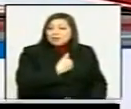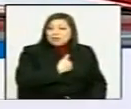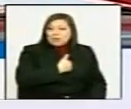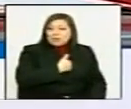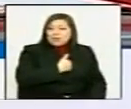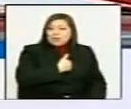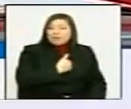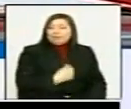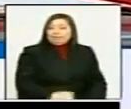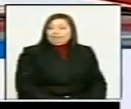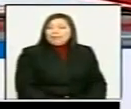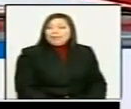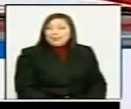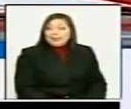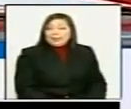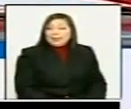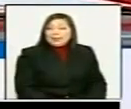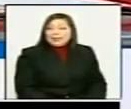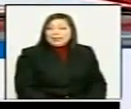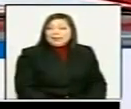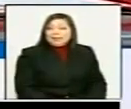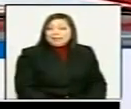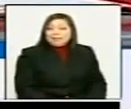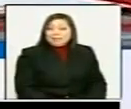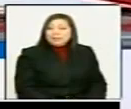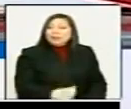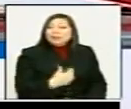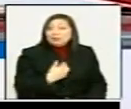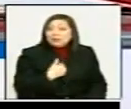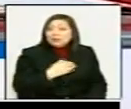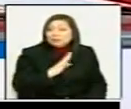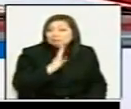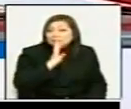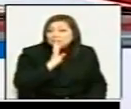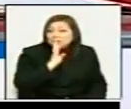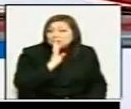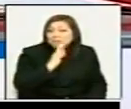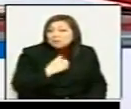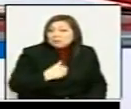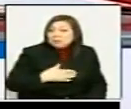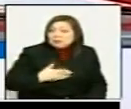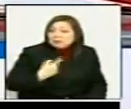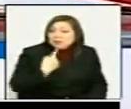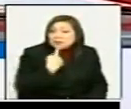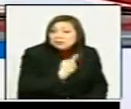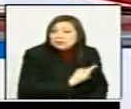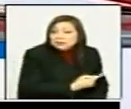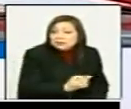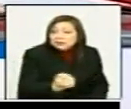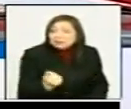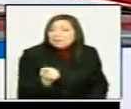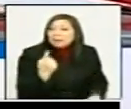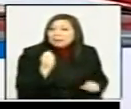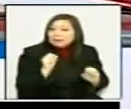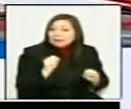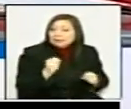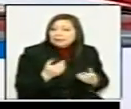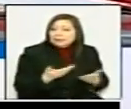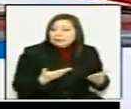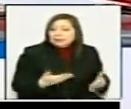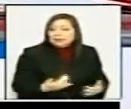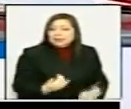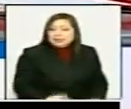como información y lo que yo puedo expresar para desmentir un hecho de